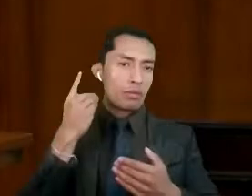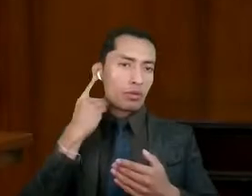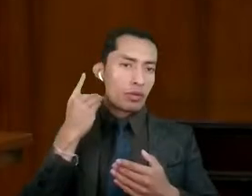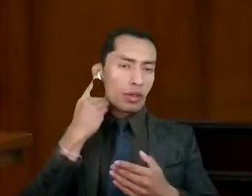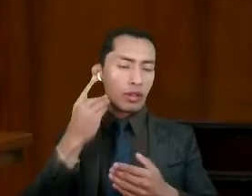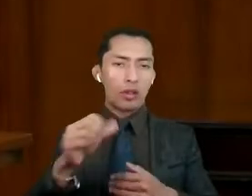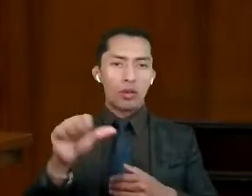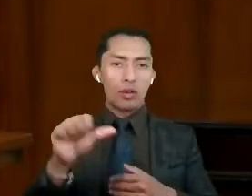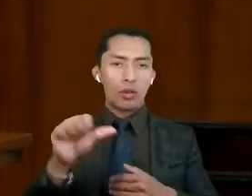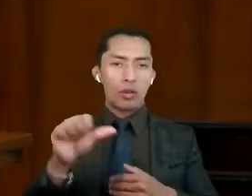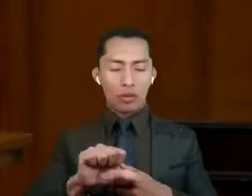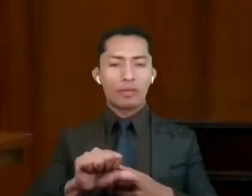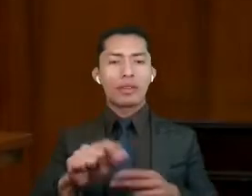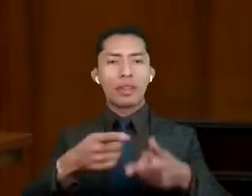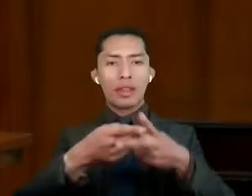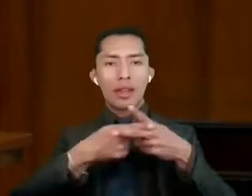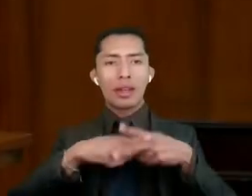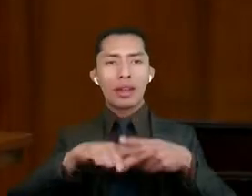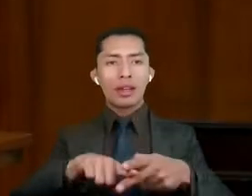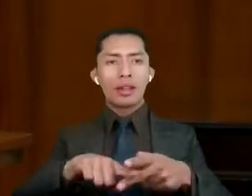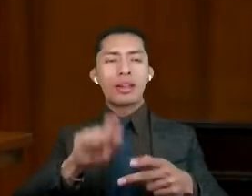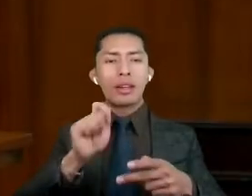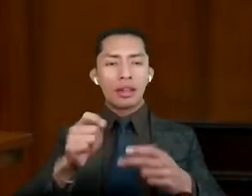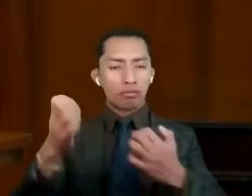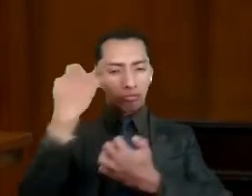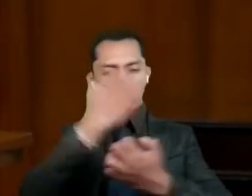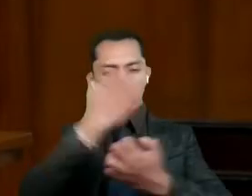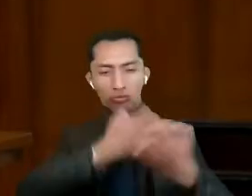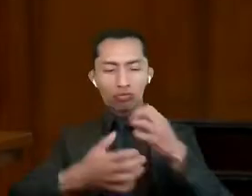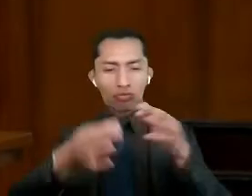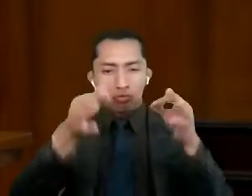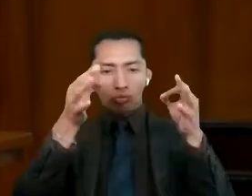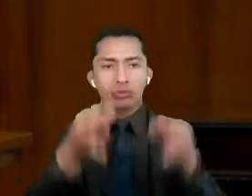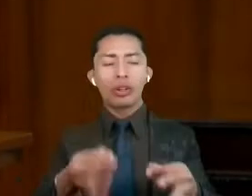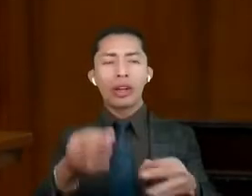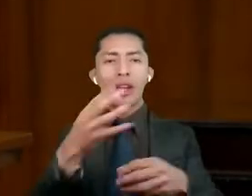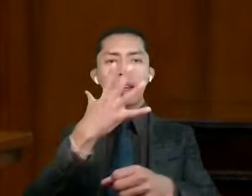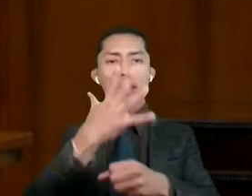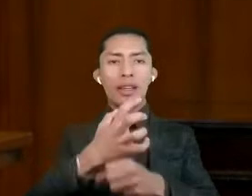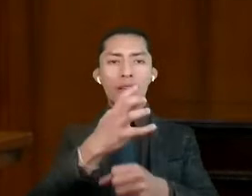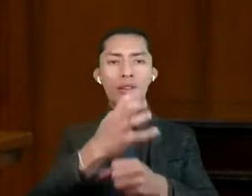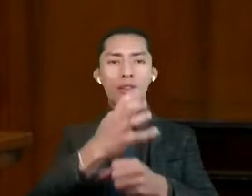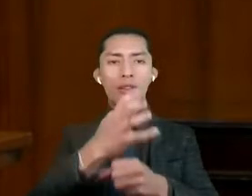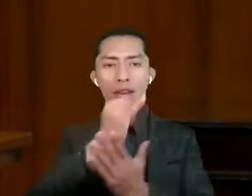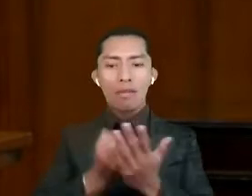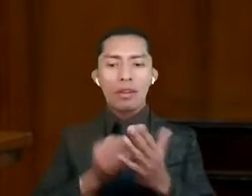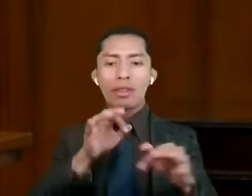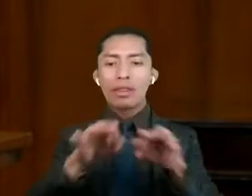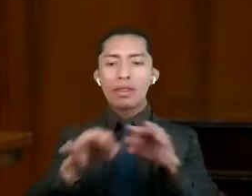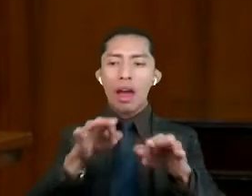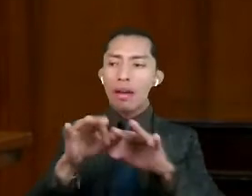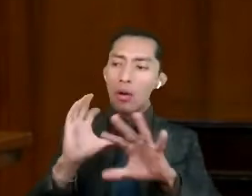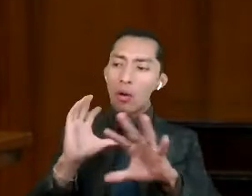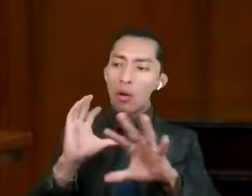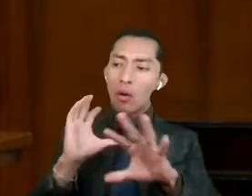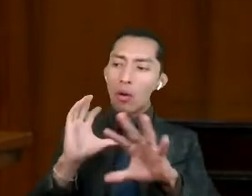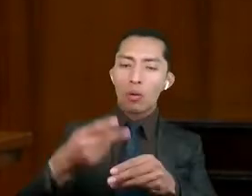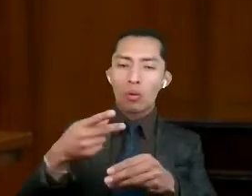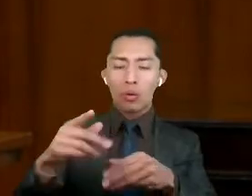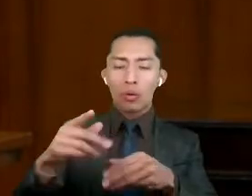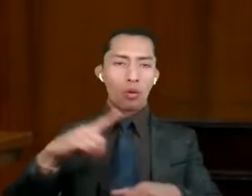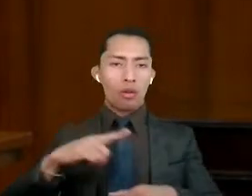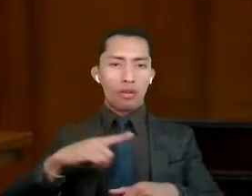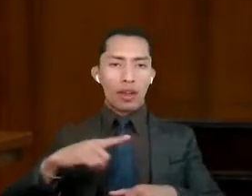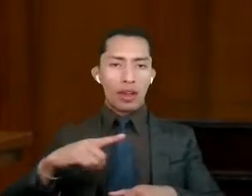día de hoy iniciamos el análisis formal del quinto informe de resultados del gobernador Alfredo